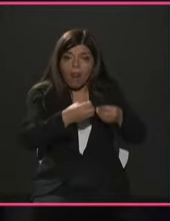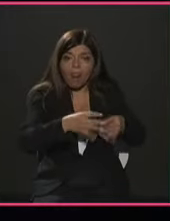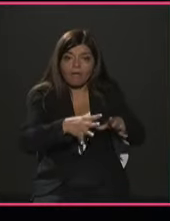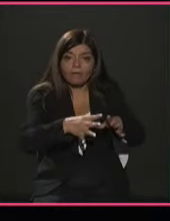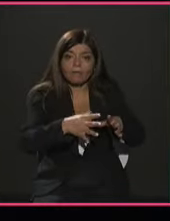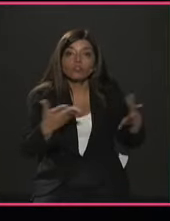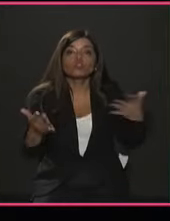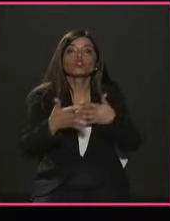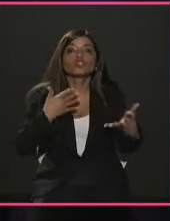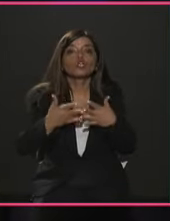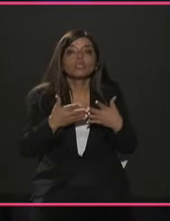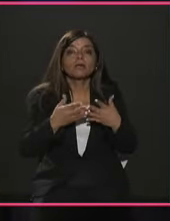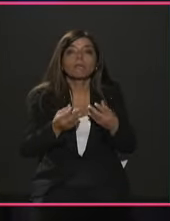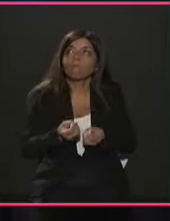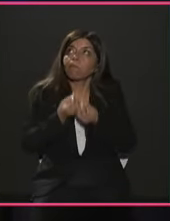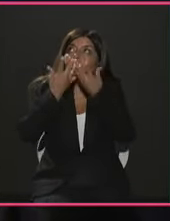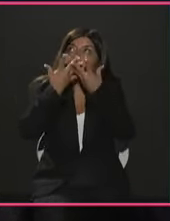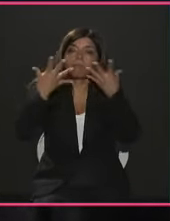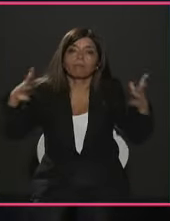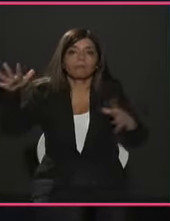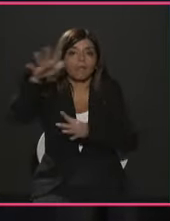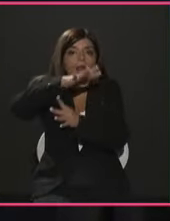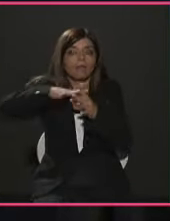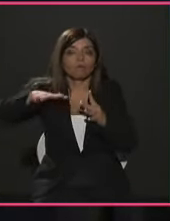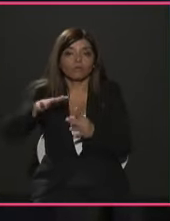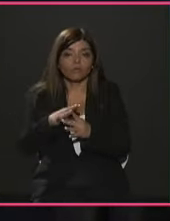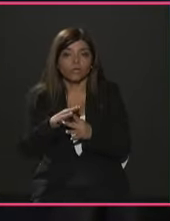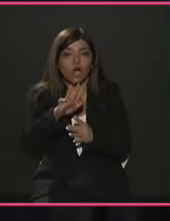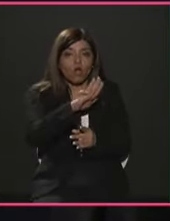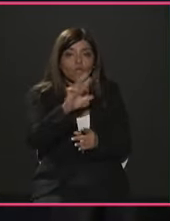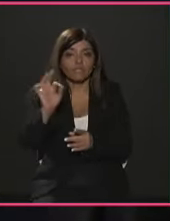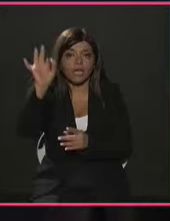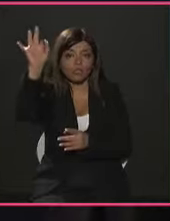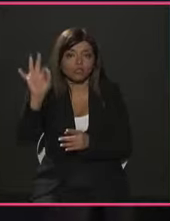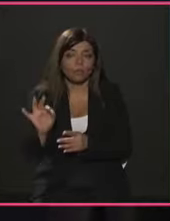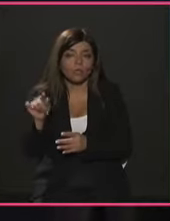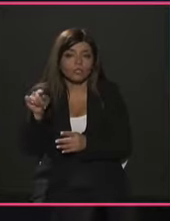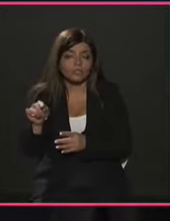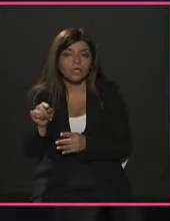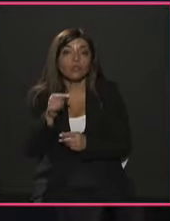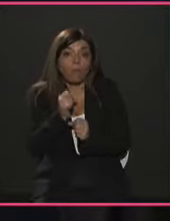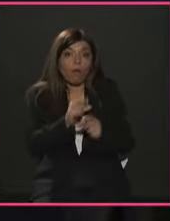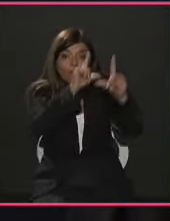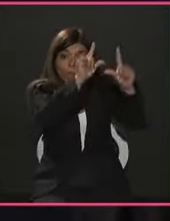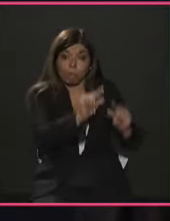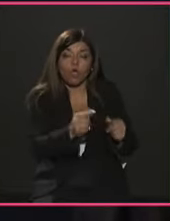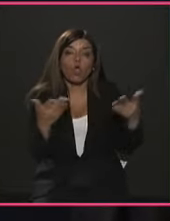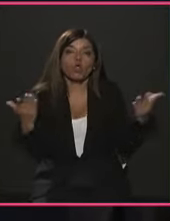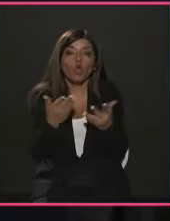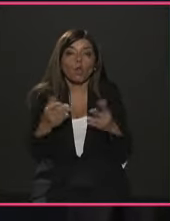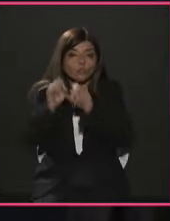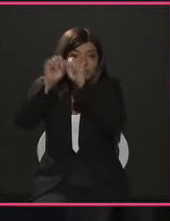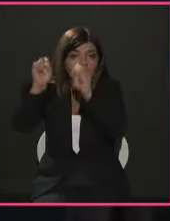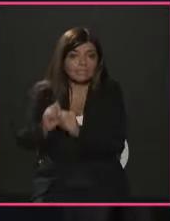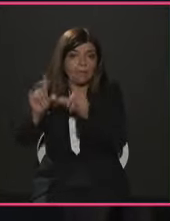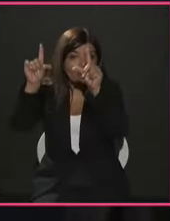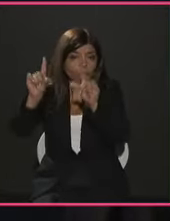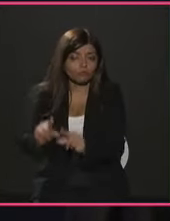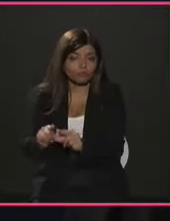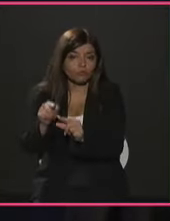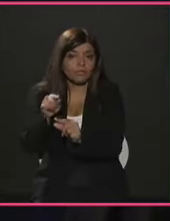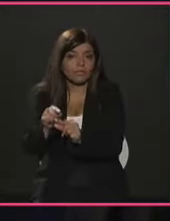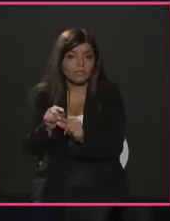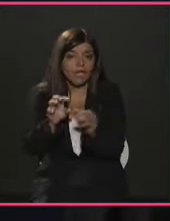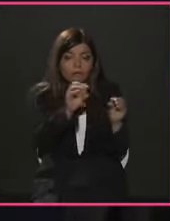la atmósfera pero aproximadamente 8% de ese metano se puede mitigar a través de sistemas de bajo costo que lo